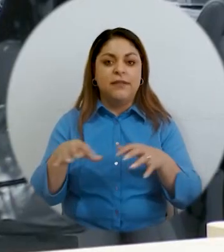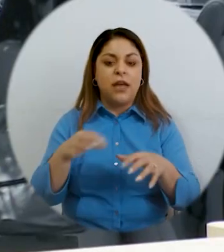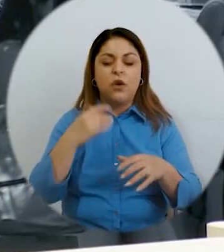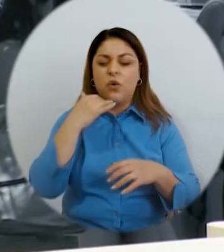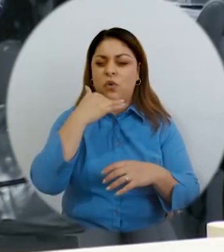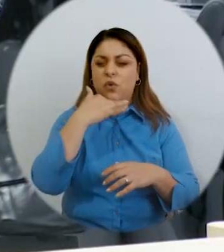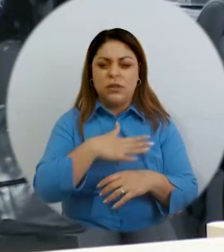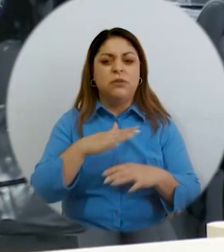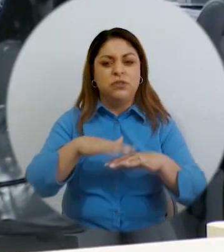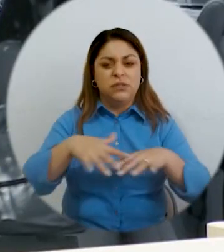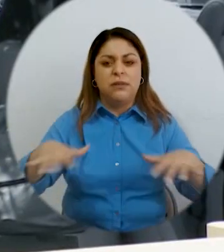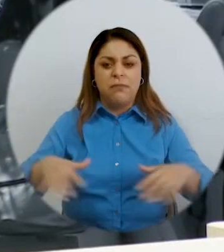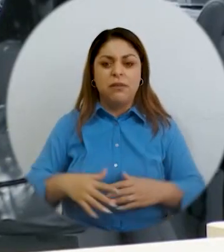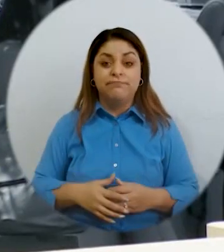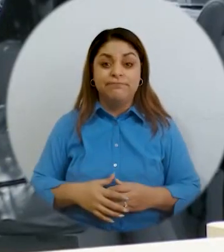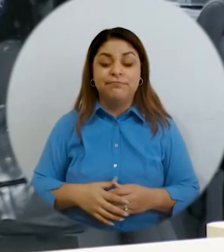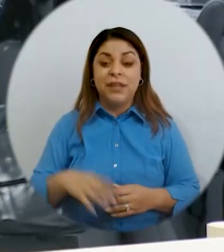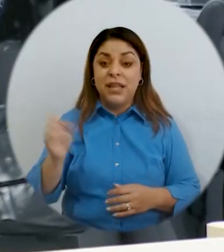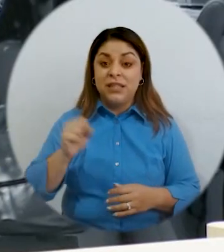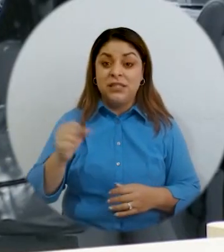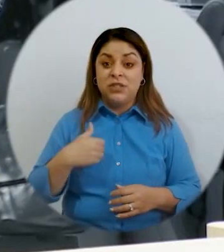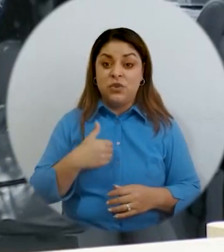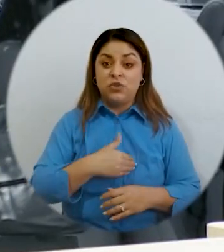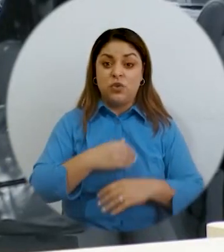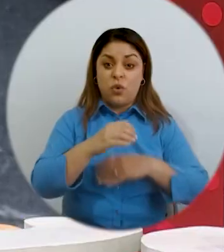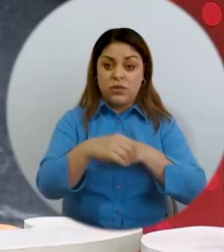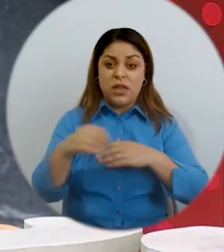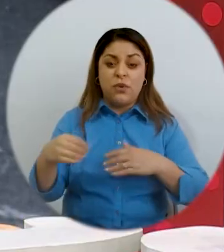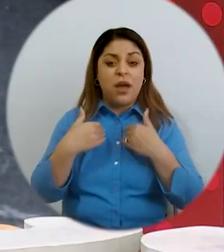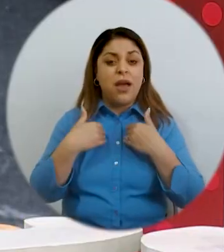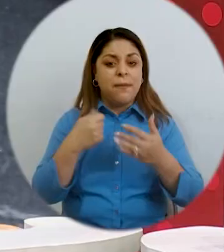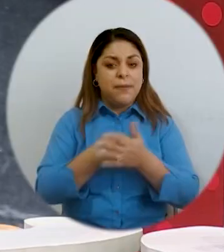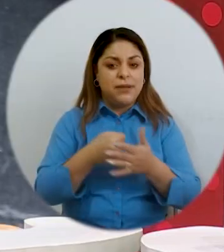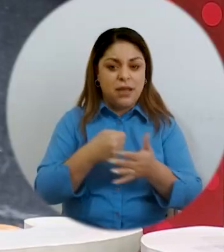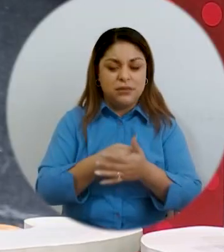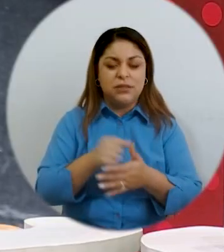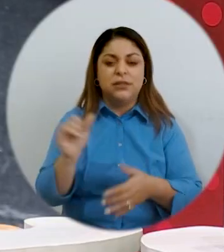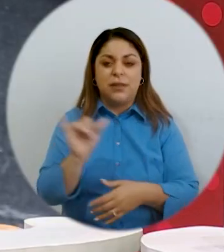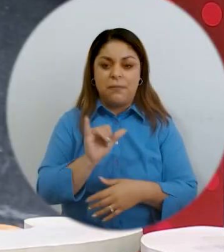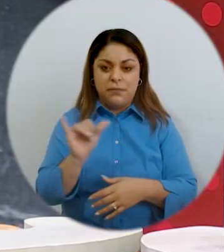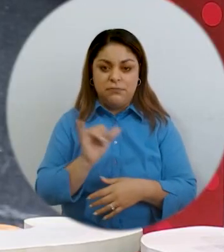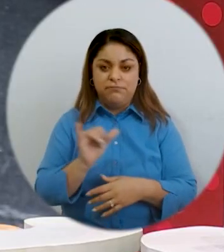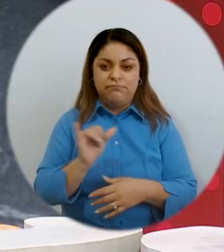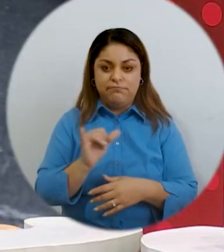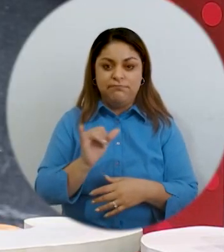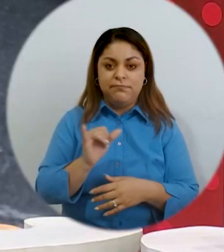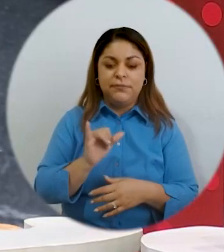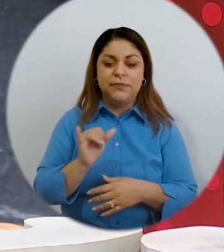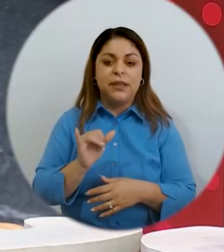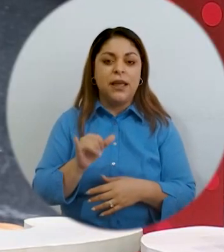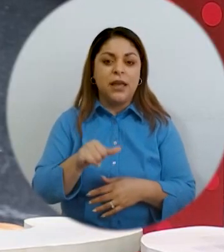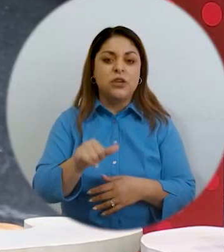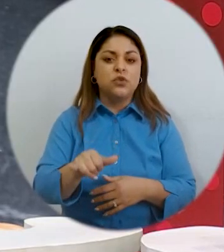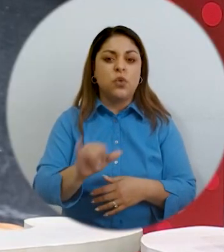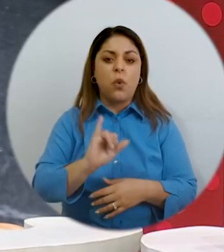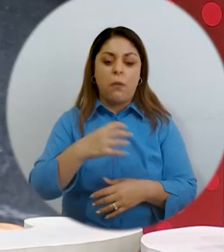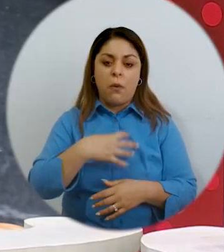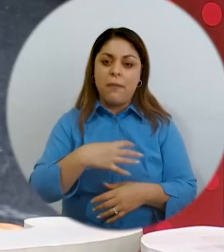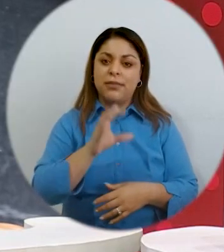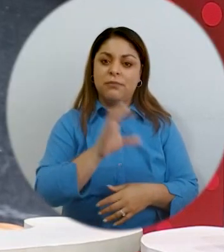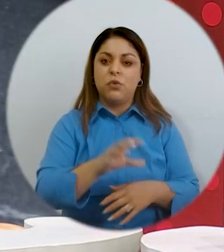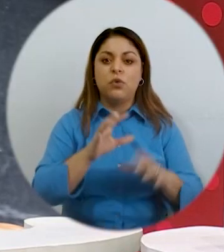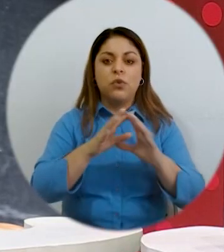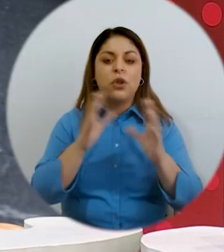esta actividad de contaminación del mar. Sí, nuestros océanos están amenazados, se amenaza también, ¿verdad?, esto